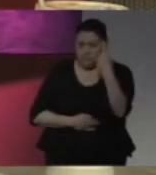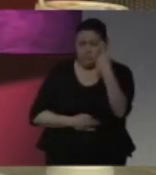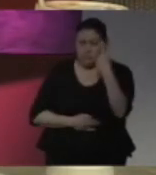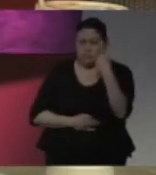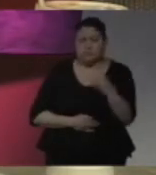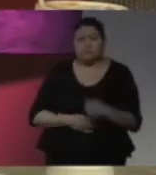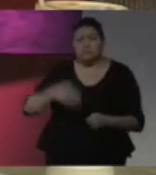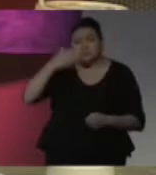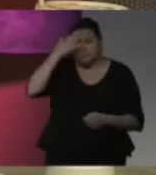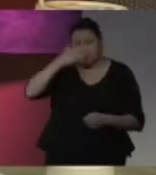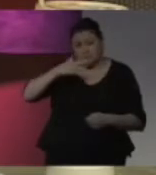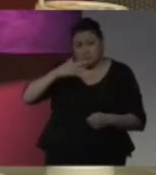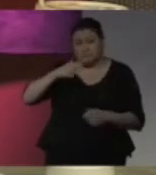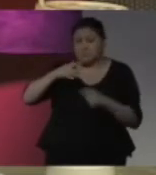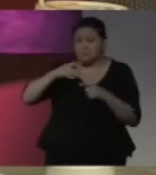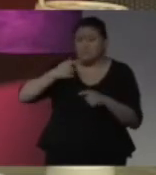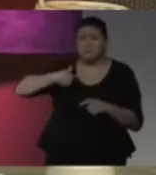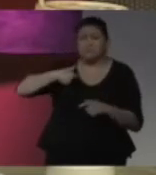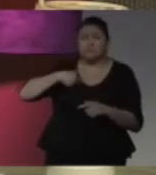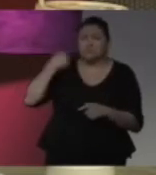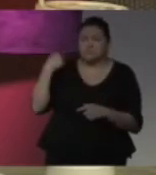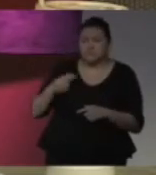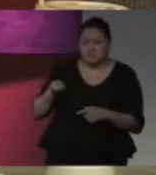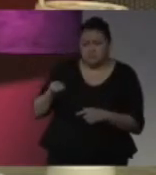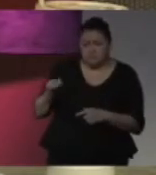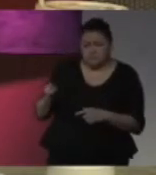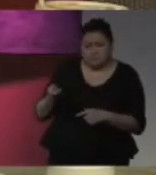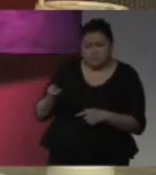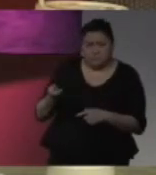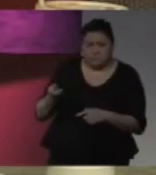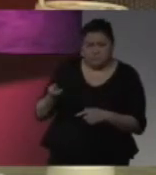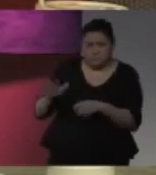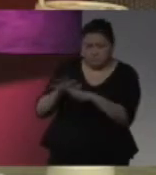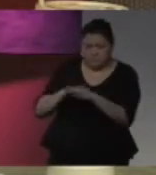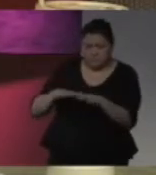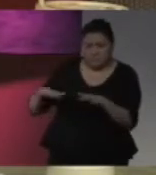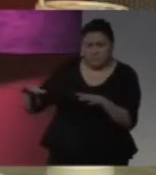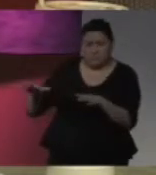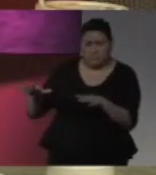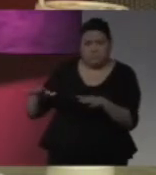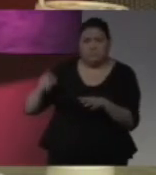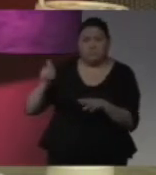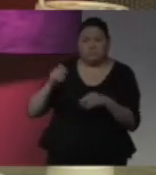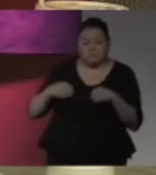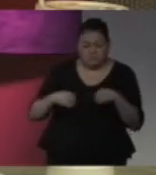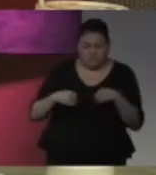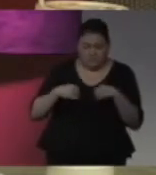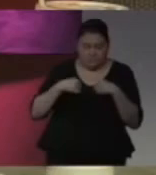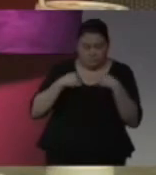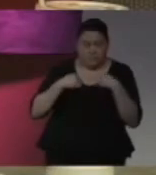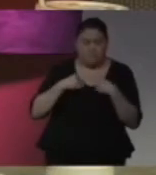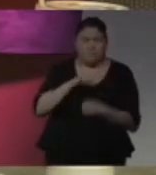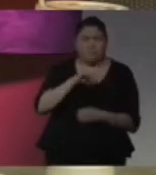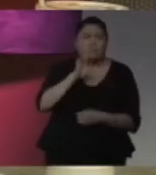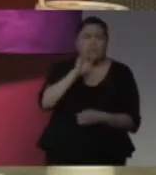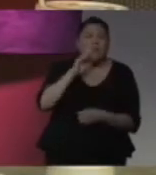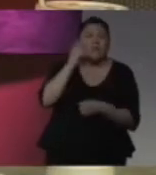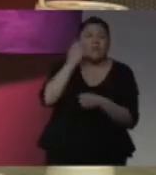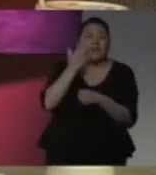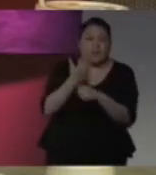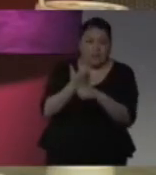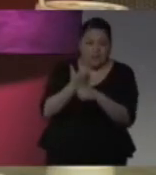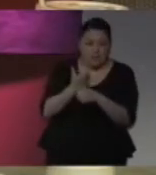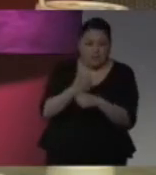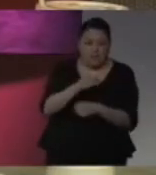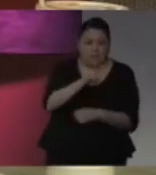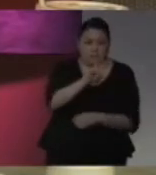entender una noción que yo le denominé o que estoy reflexionando sobre ella como voluntad de vida, como la